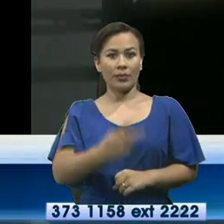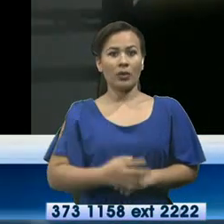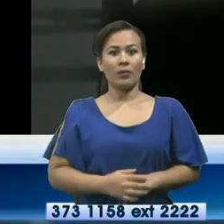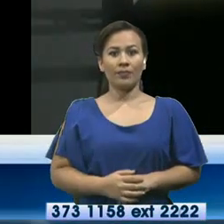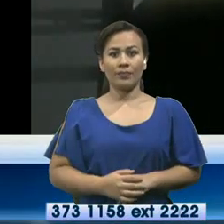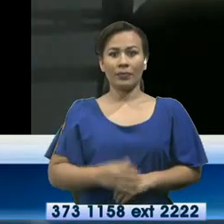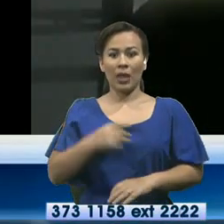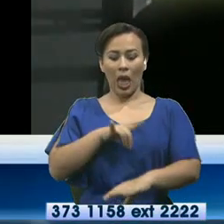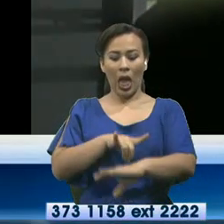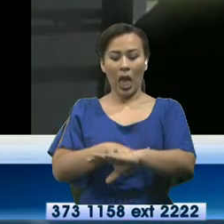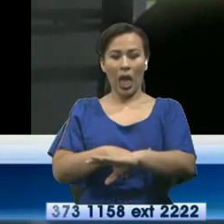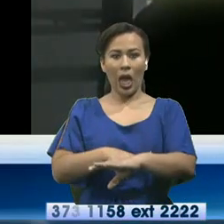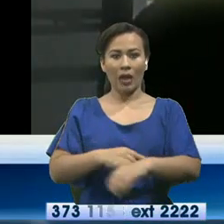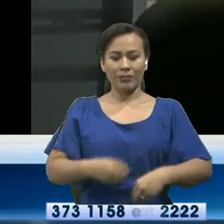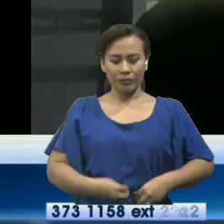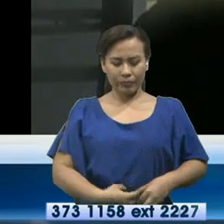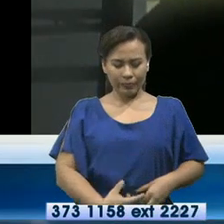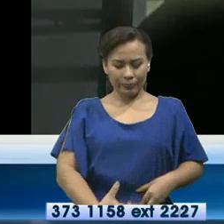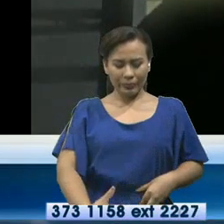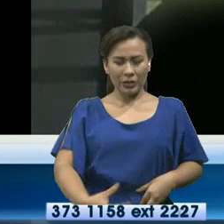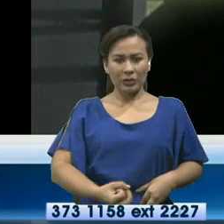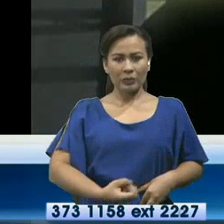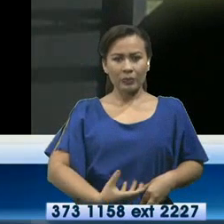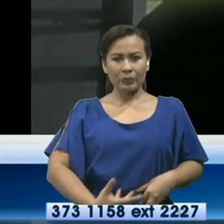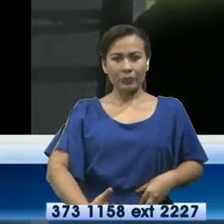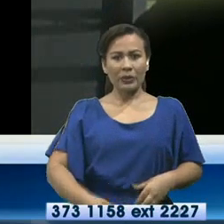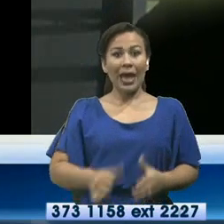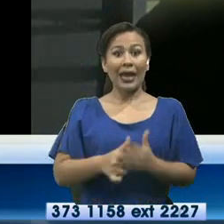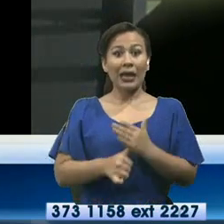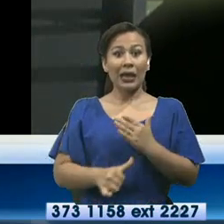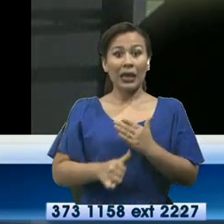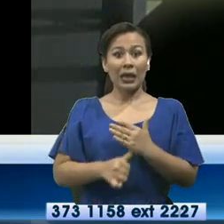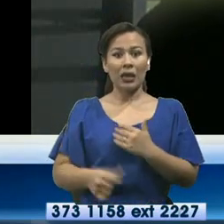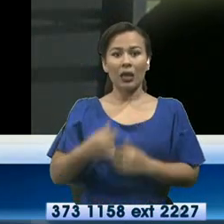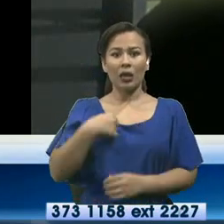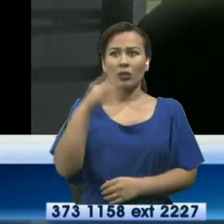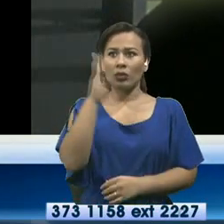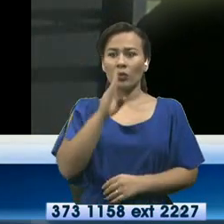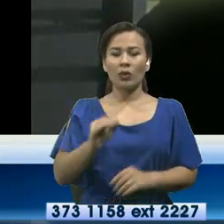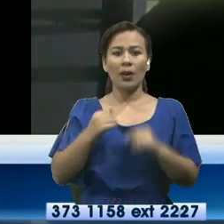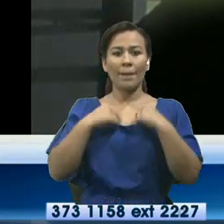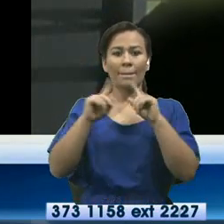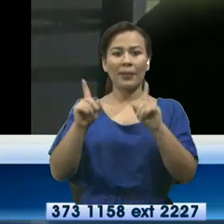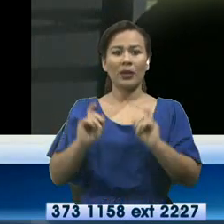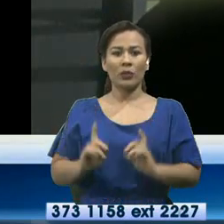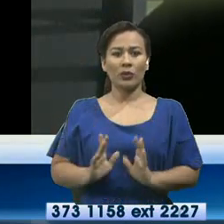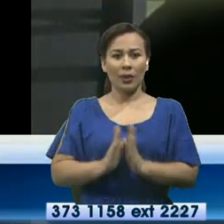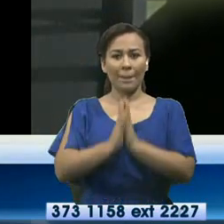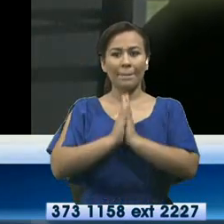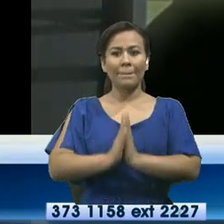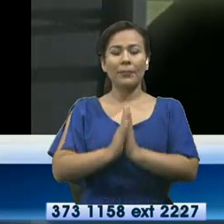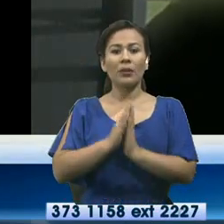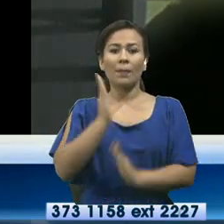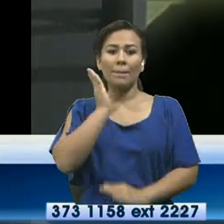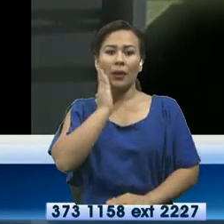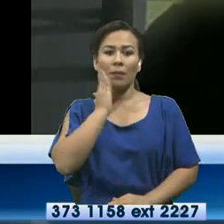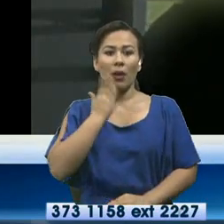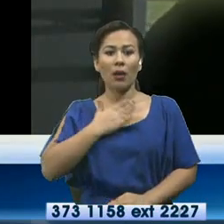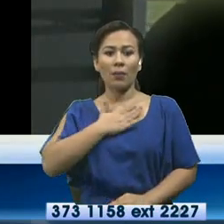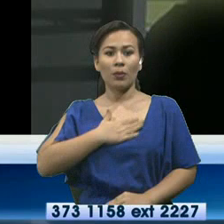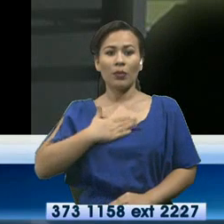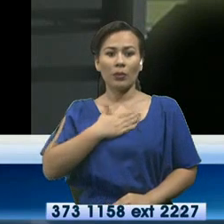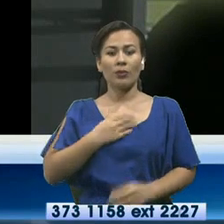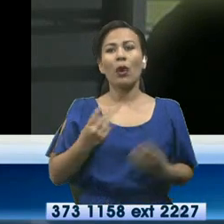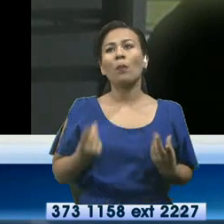que hacía la papá por la barriga. Él nunca me ha reclamado nada, ¿no? Nunca me ha preguntado nada, solamente me ha pedido: mami, por favor, opérame